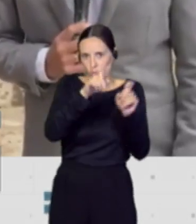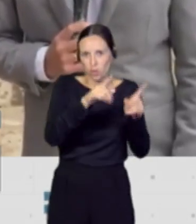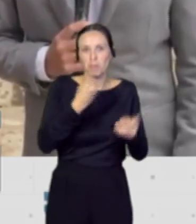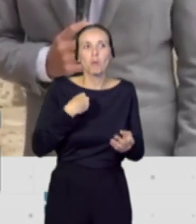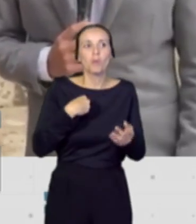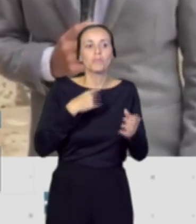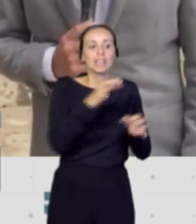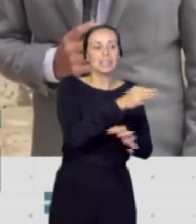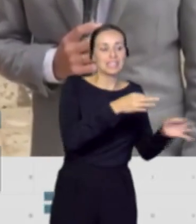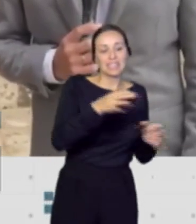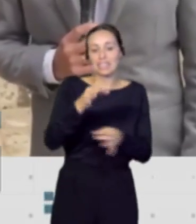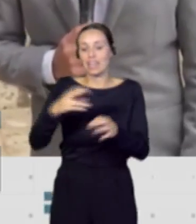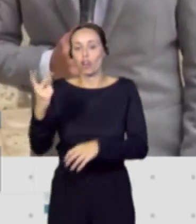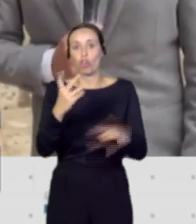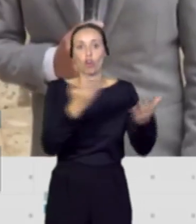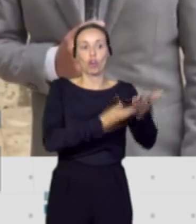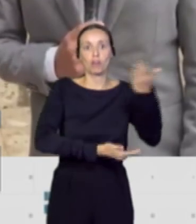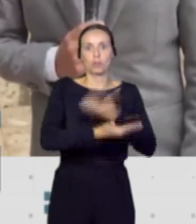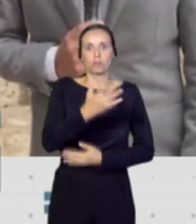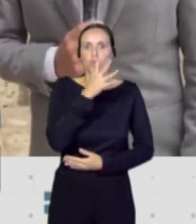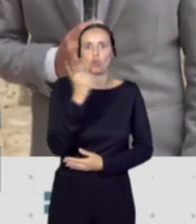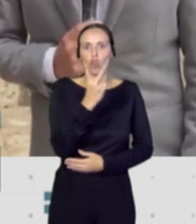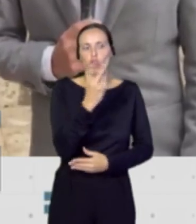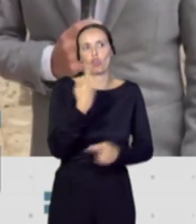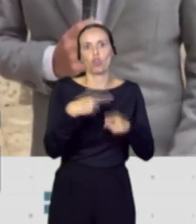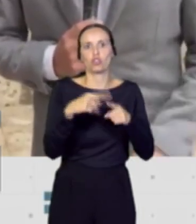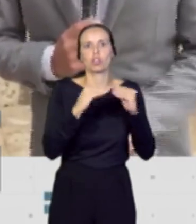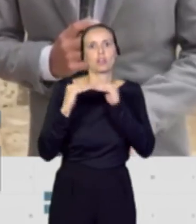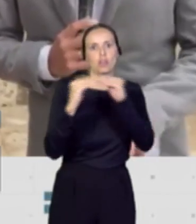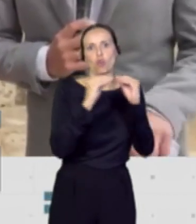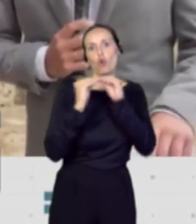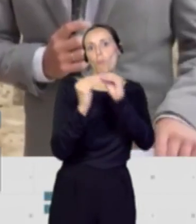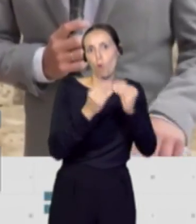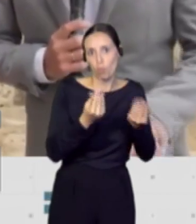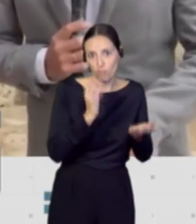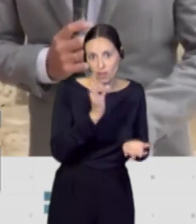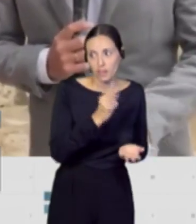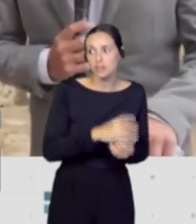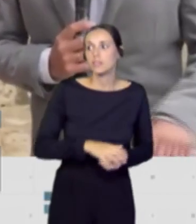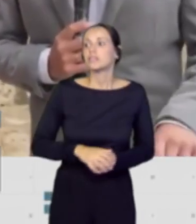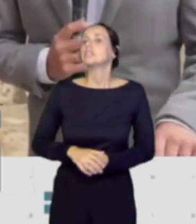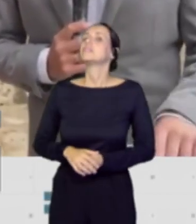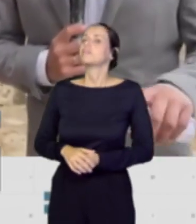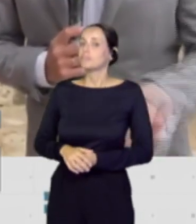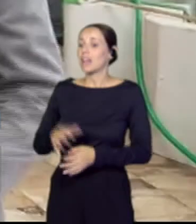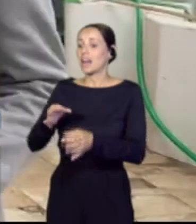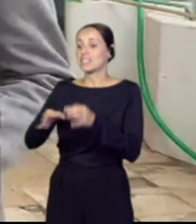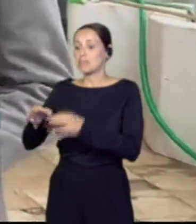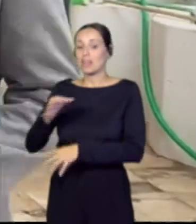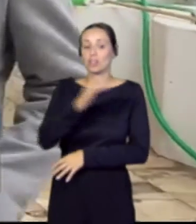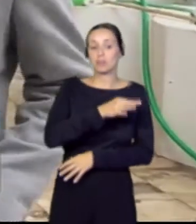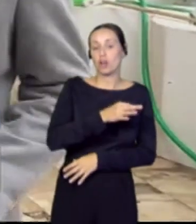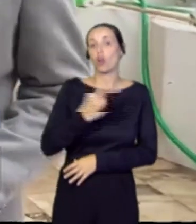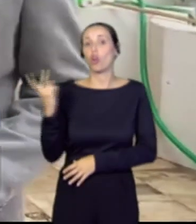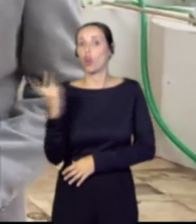entre dos archipiélagos que comparten tantas cuestiones, ¿verdad? Sí, son dos archipiélagos que comparten muchas cuestiones y hay que decir que la